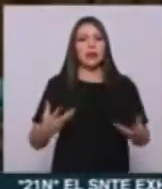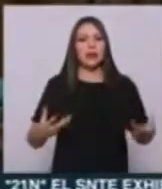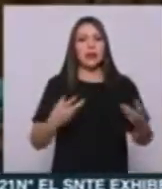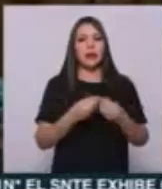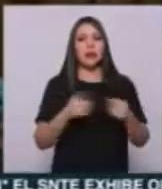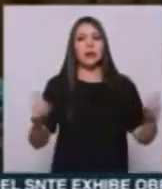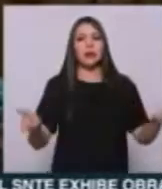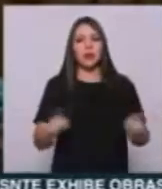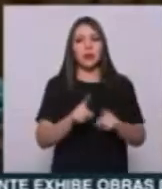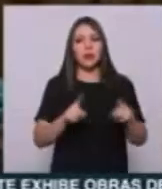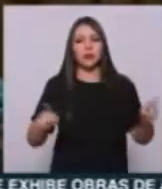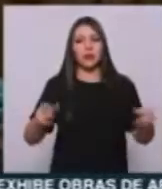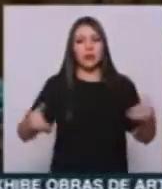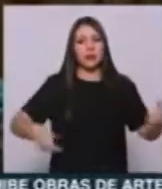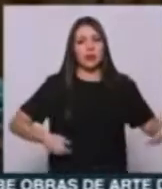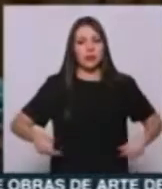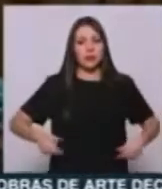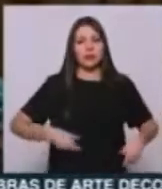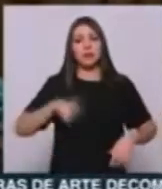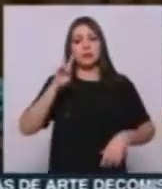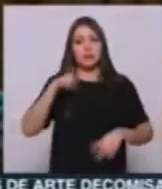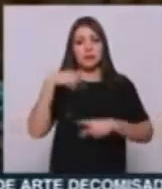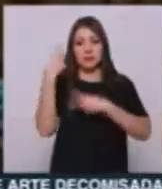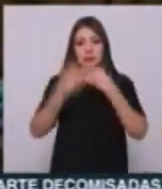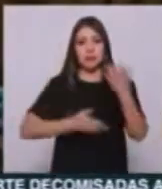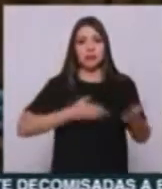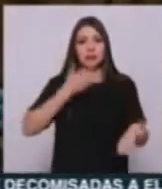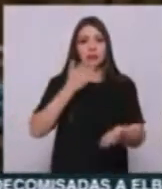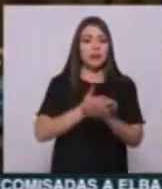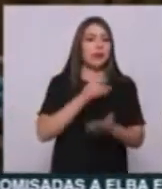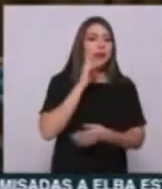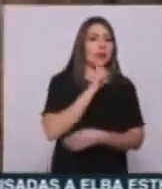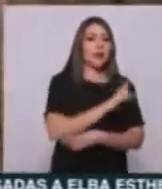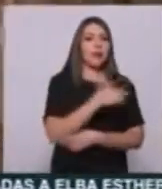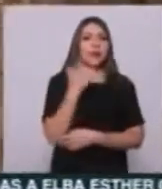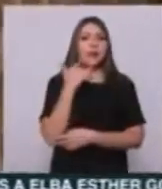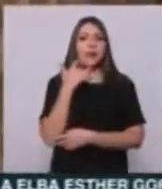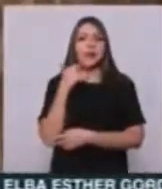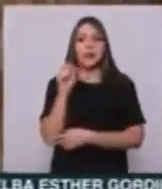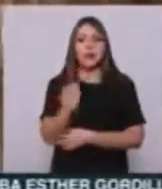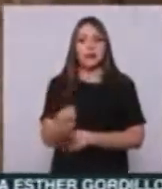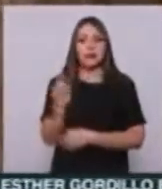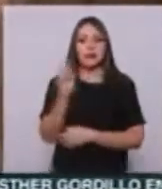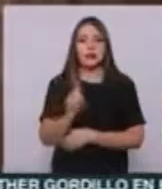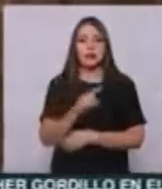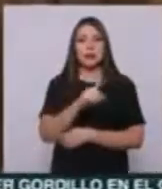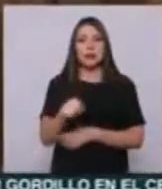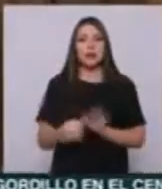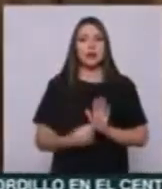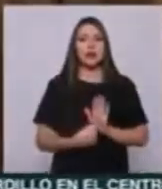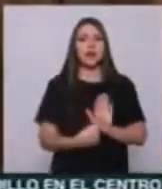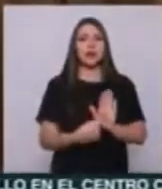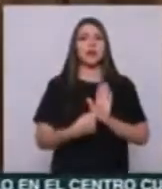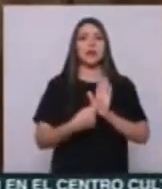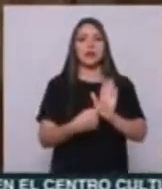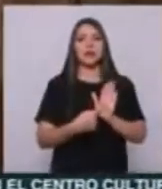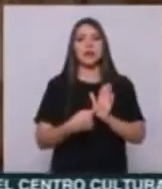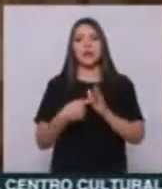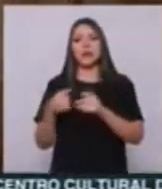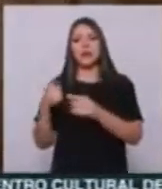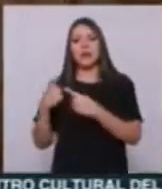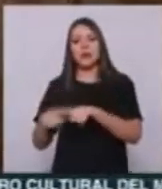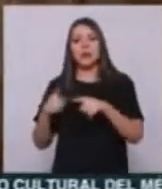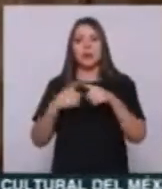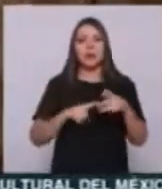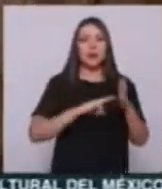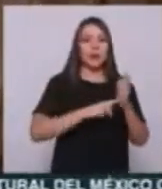con música este espectáculo. Vale mucho la pena que ustedes vengan este fin de semana porque se estarán presentando con diversas